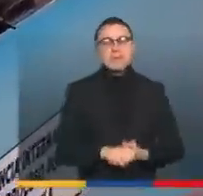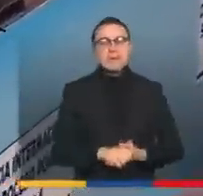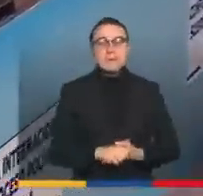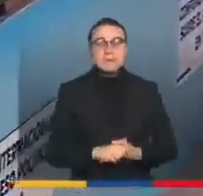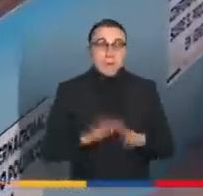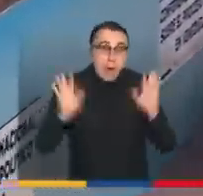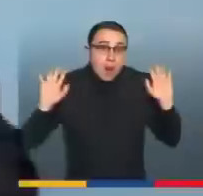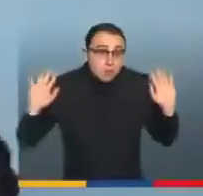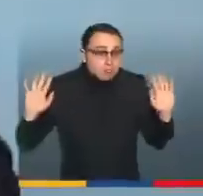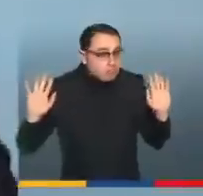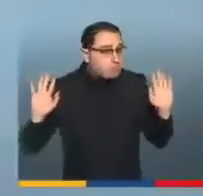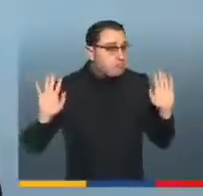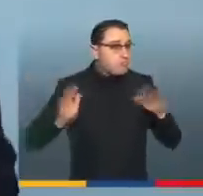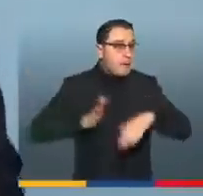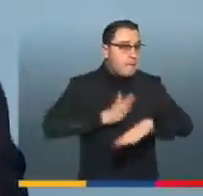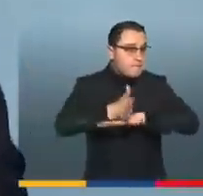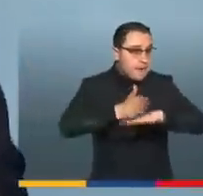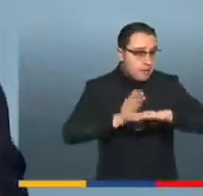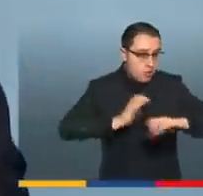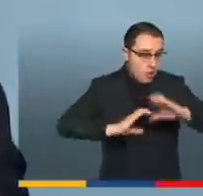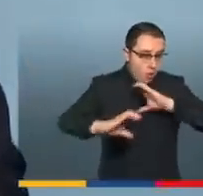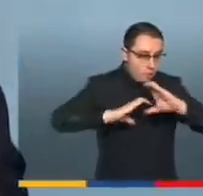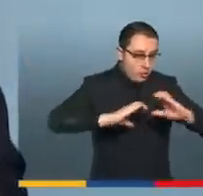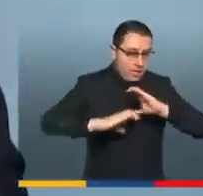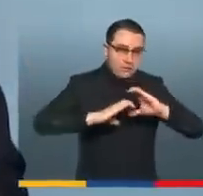Bueno, medios de comunicación aquí,